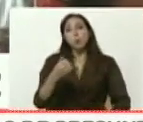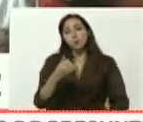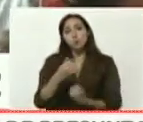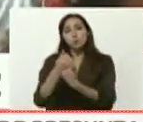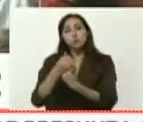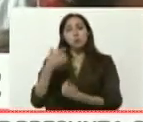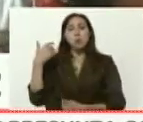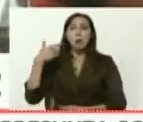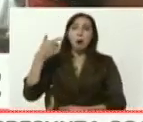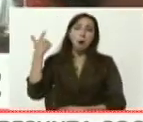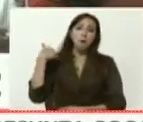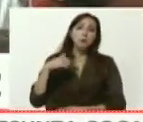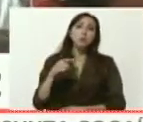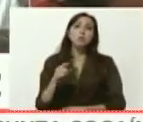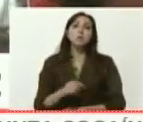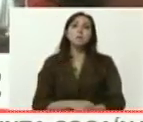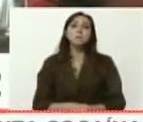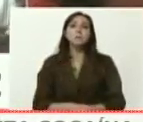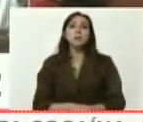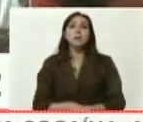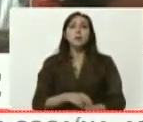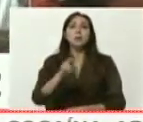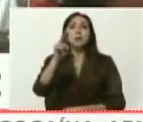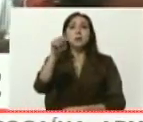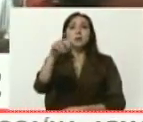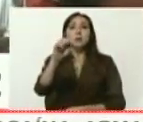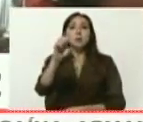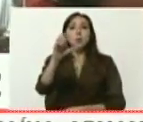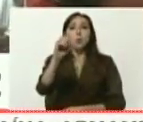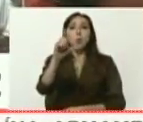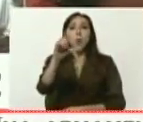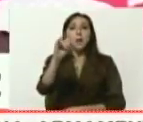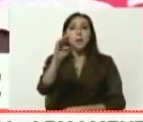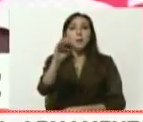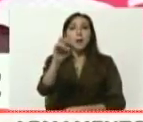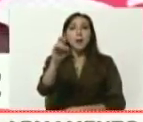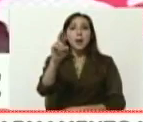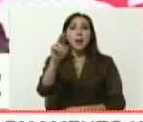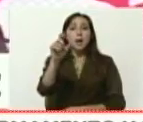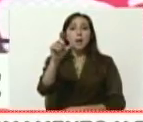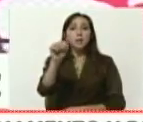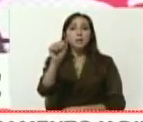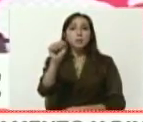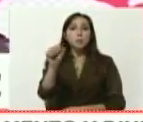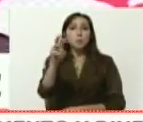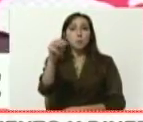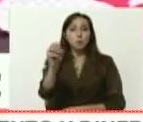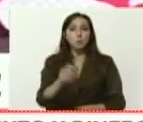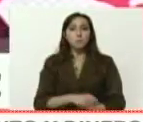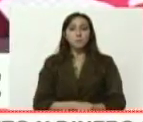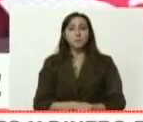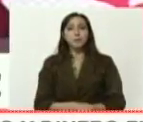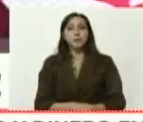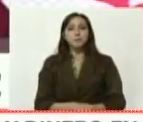dominio del neoliberalismo. Y sobre todo contribuyó a romper el cerco de la Revolución Cubana.